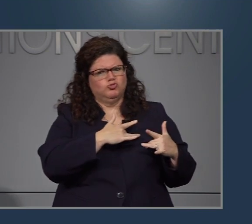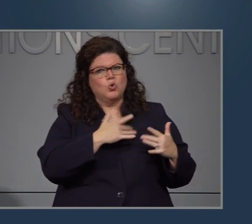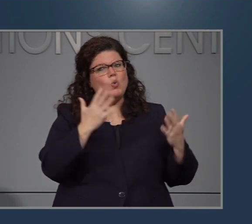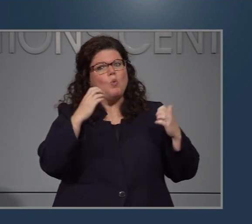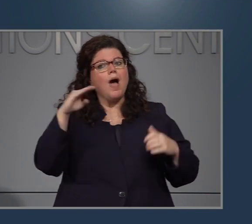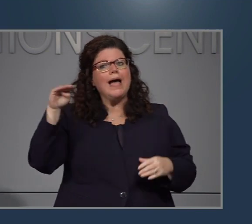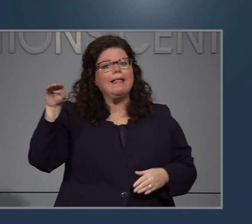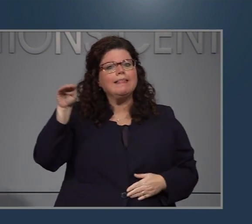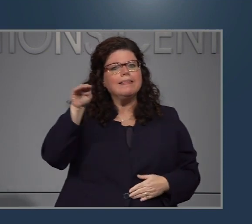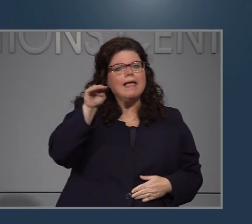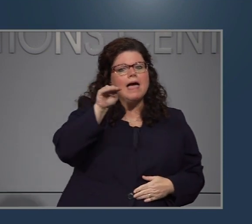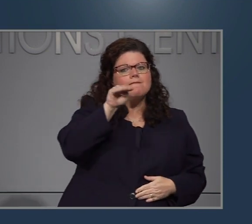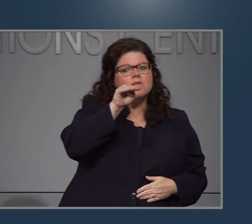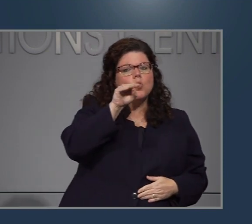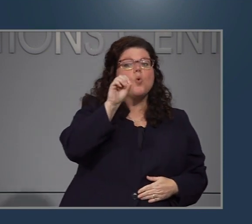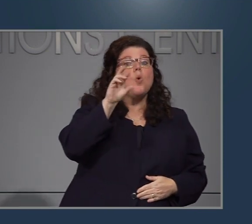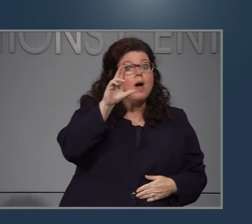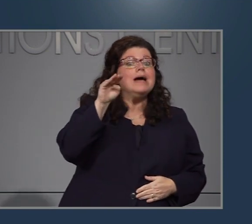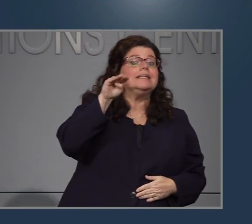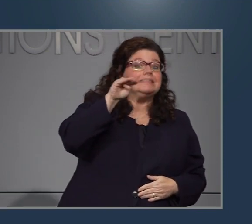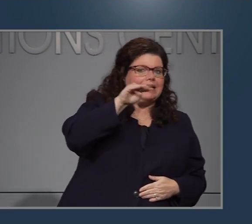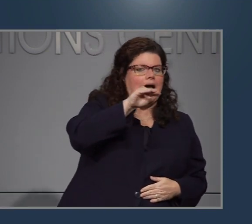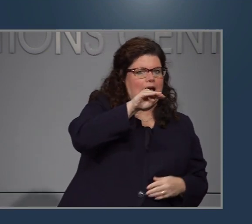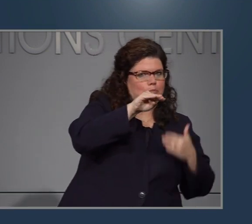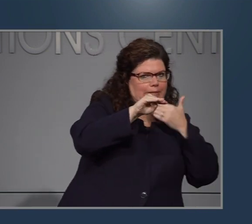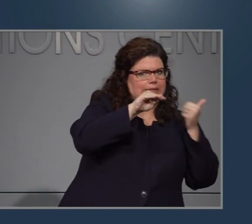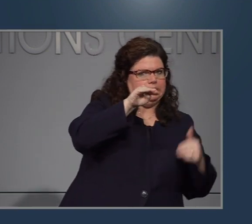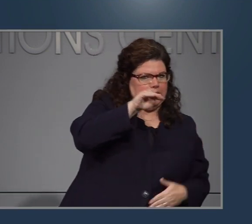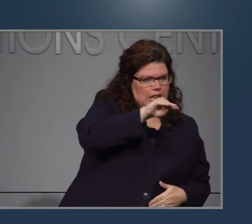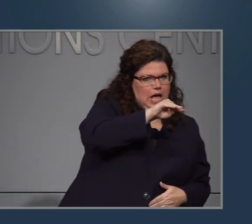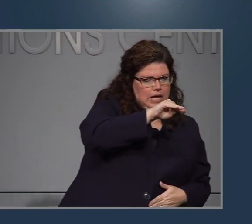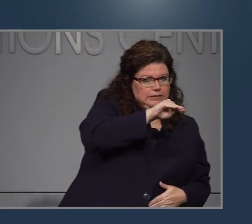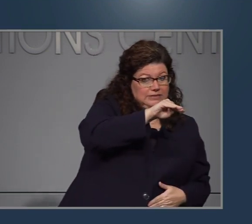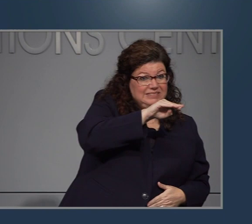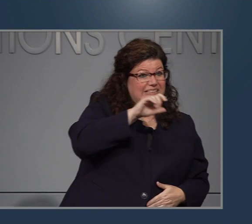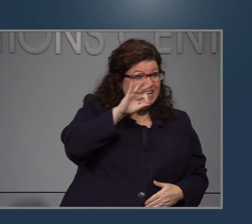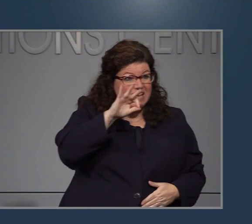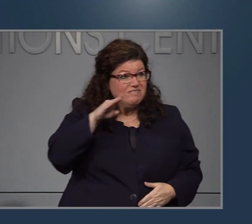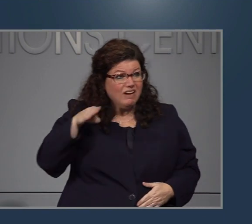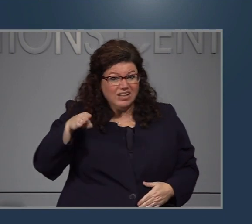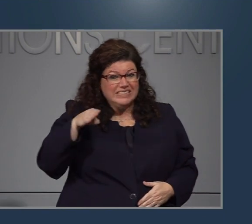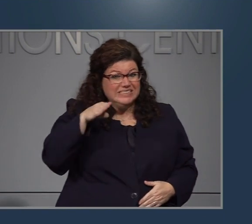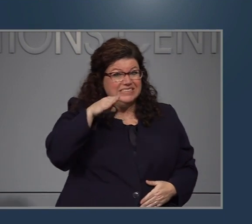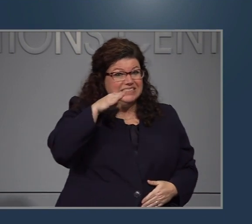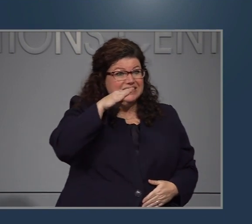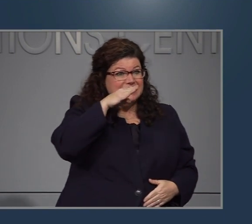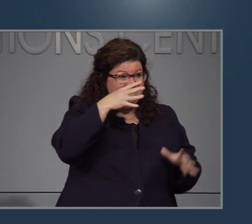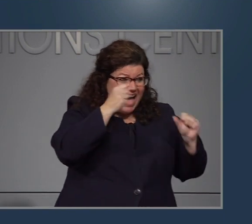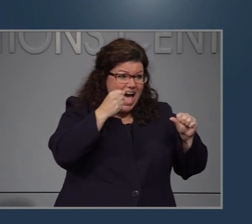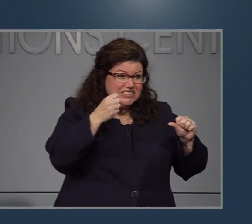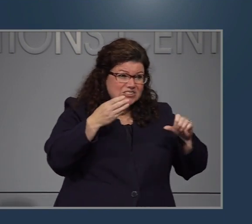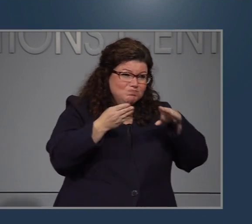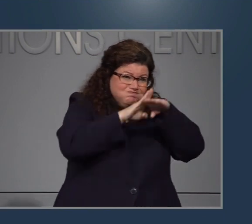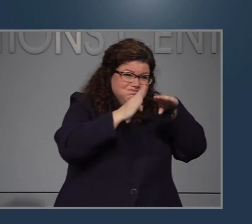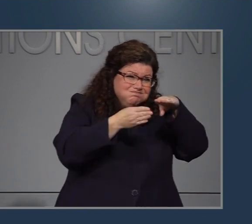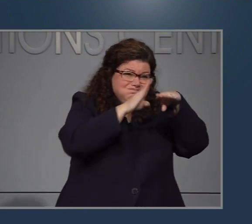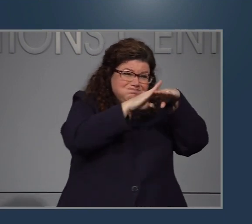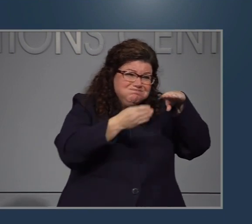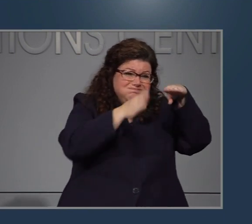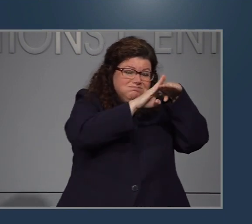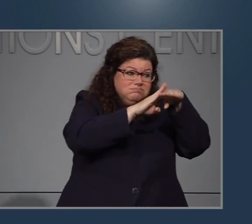y esto es preocupante y nos gustaría que hubiera una nivelación o que bajara. Y si